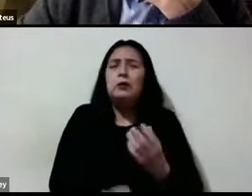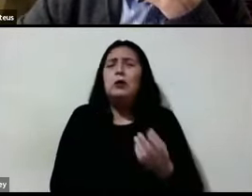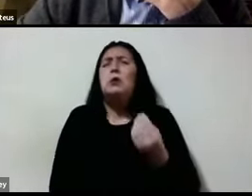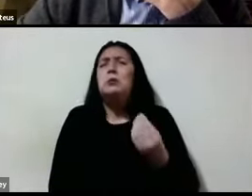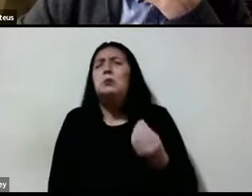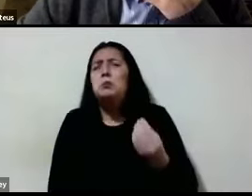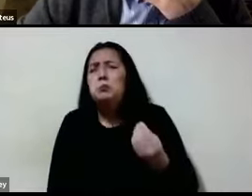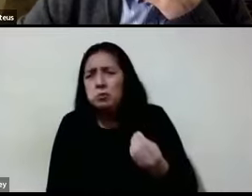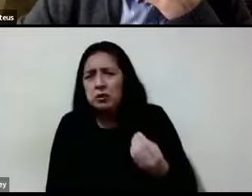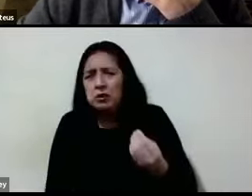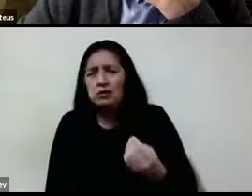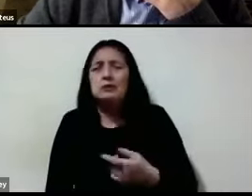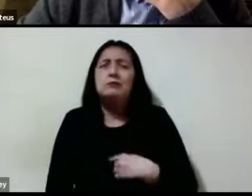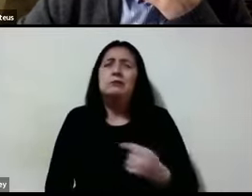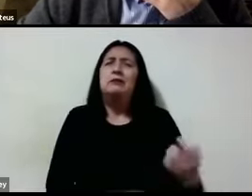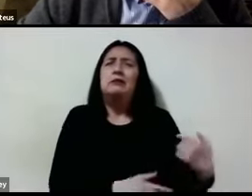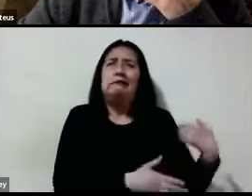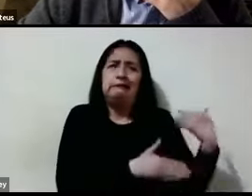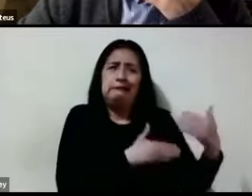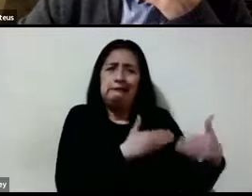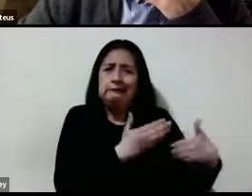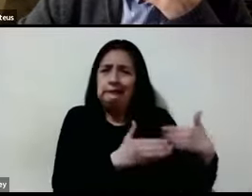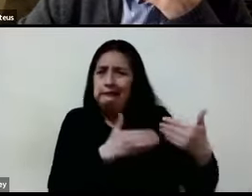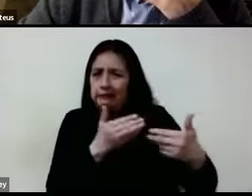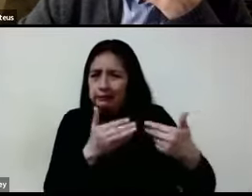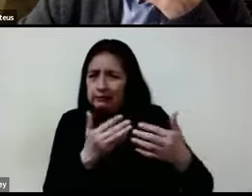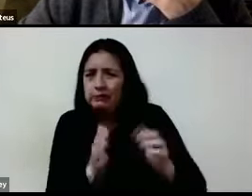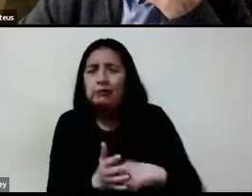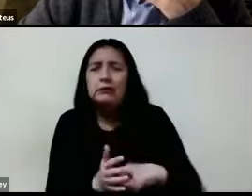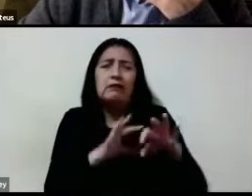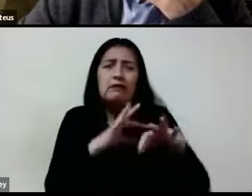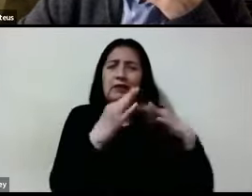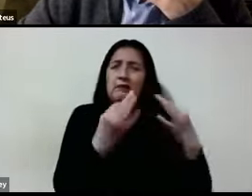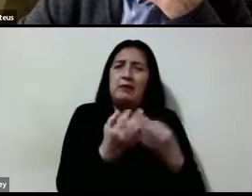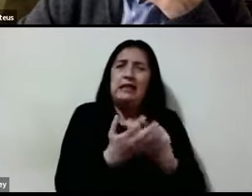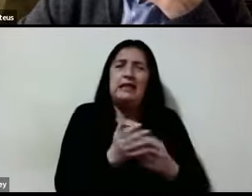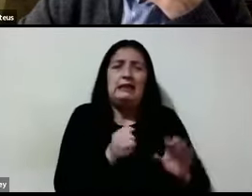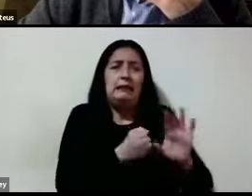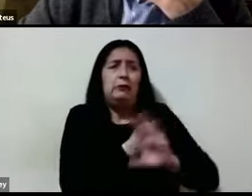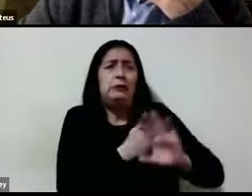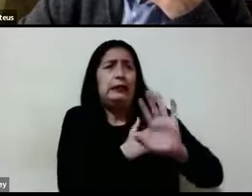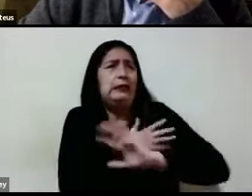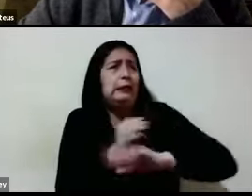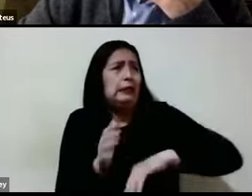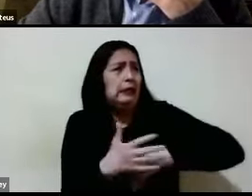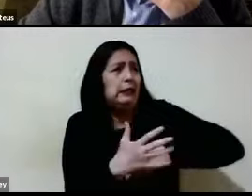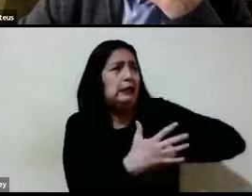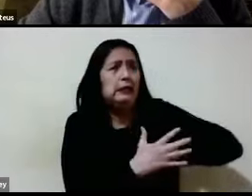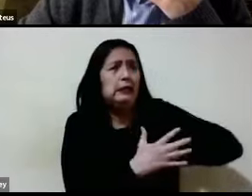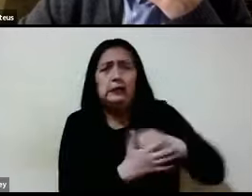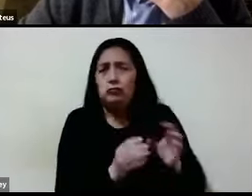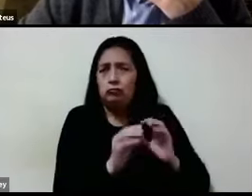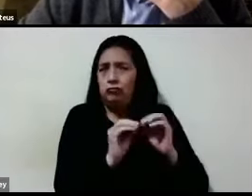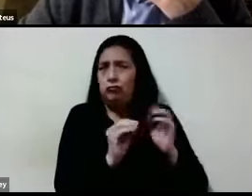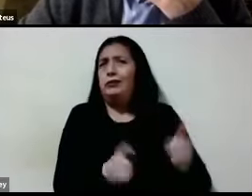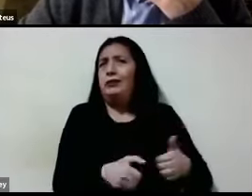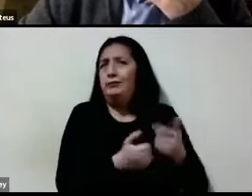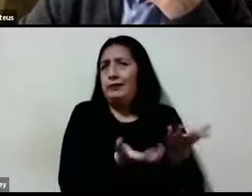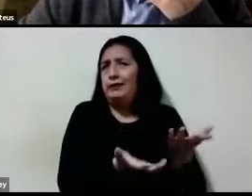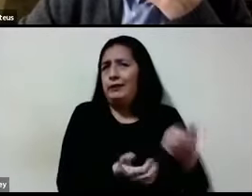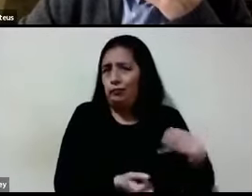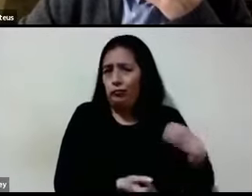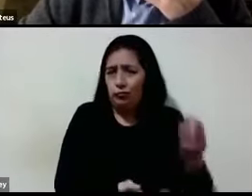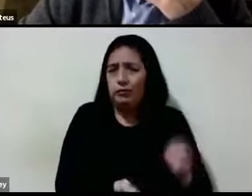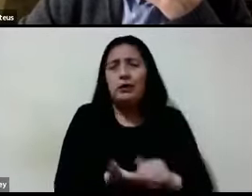Porque venimos de una tendencia en los padres de familia, por ejemplo, de protegerlos demasiado y resolverles mucho la vida, ¿no? Y a